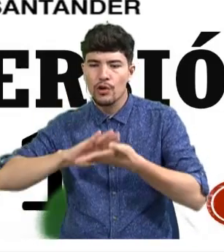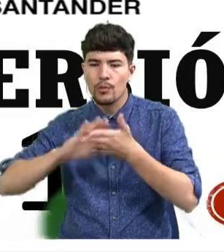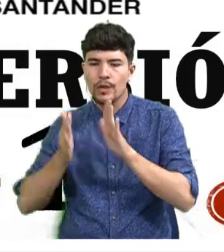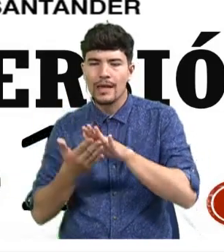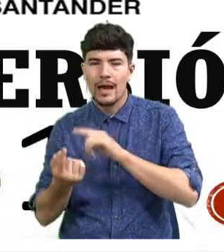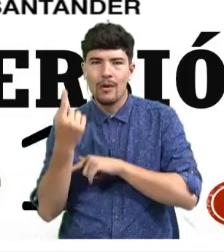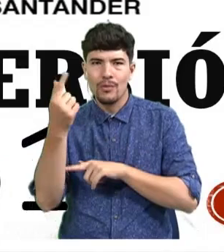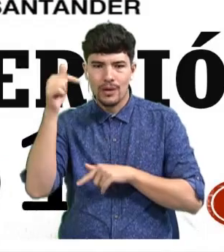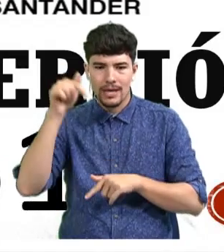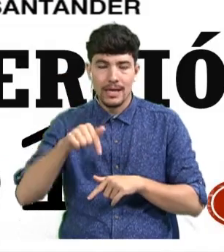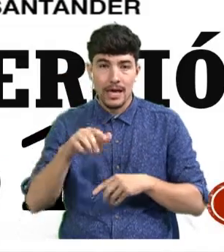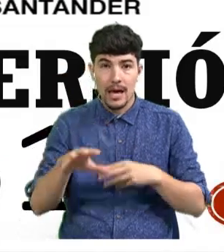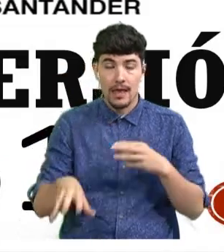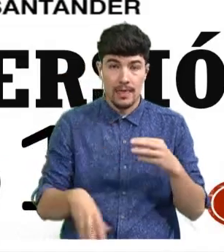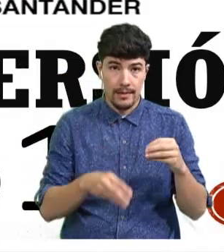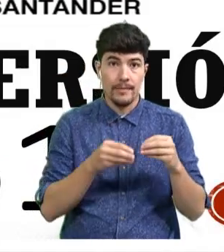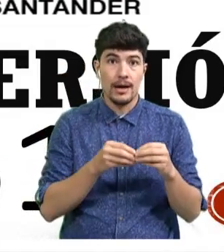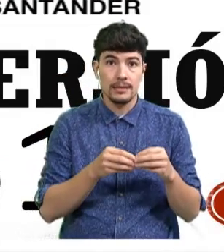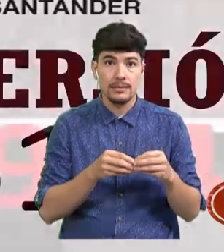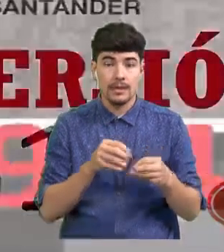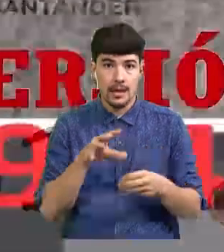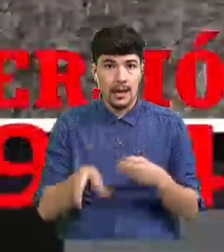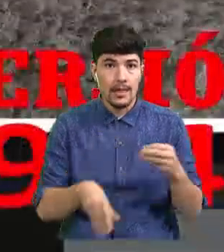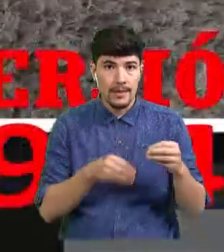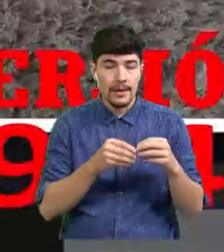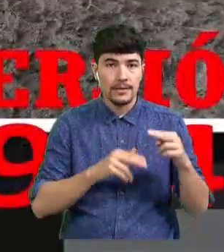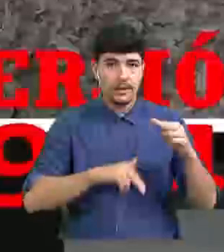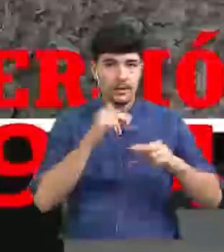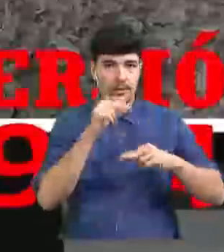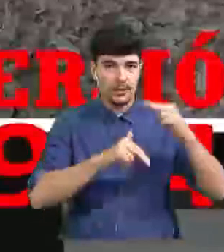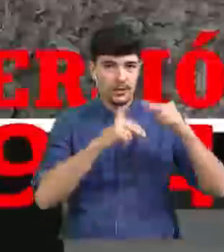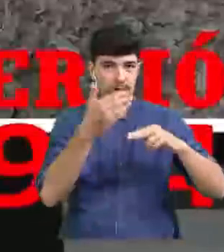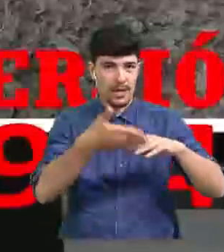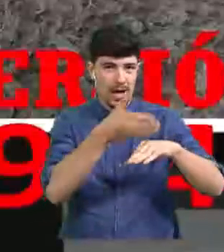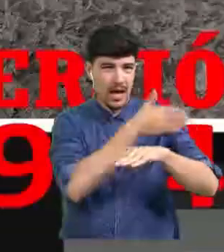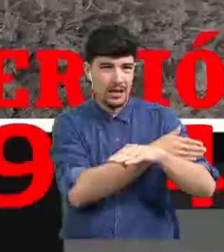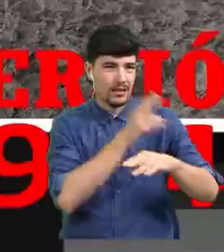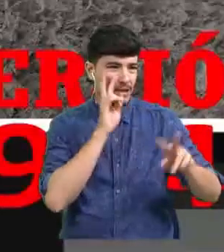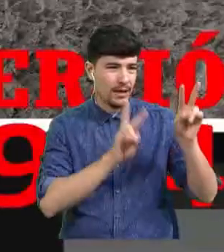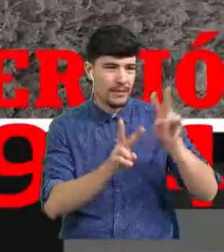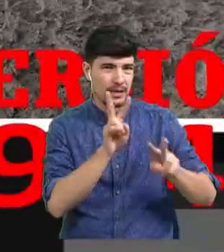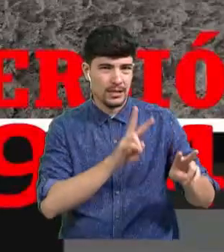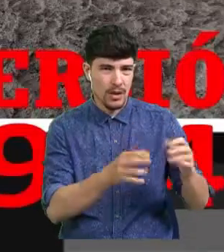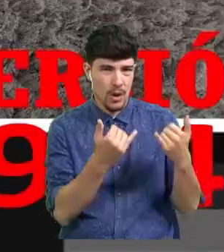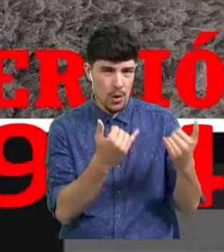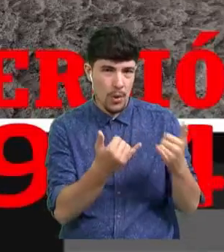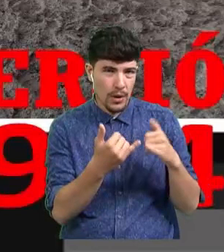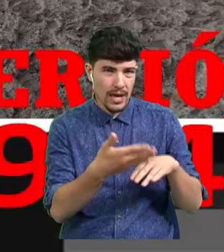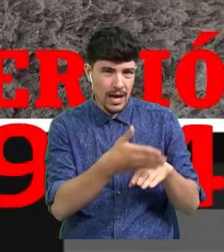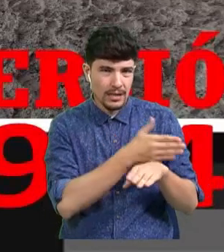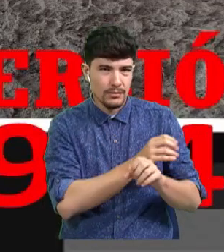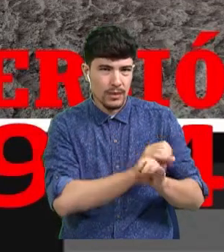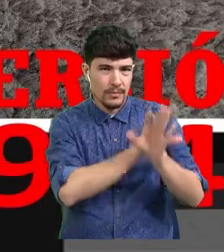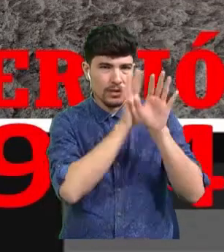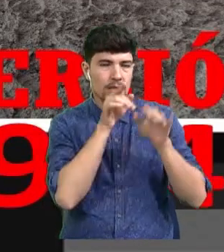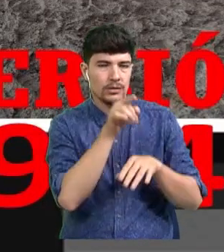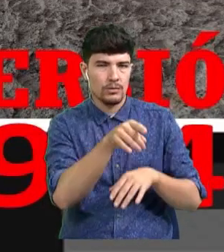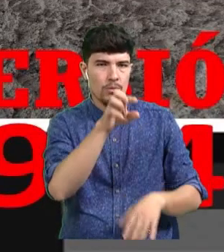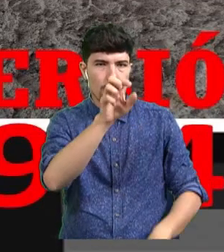1. Adicional a la obra que estuvimos verificando en el día de hoy, Paisajes del